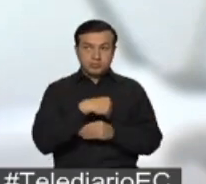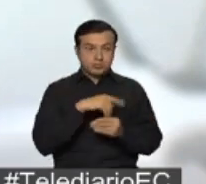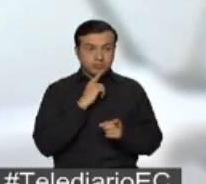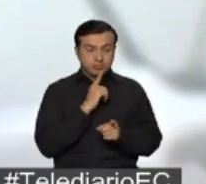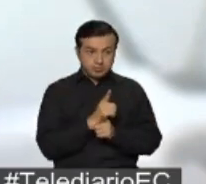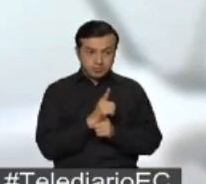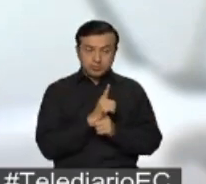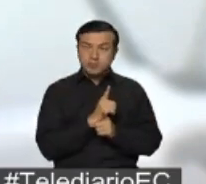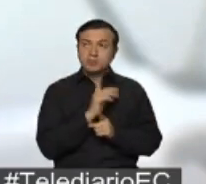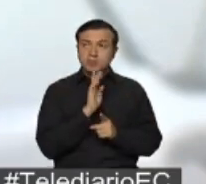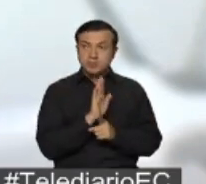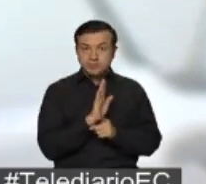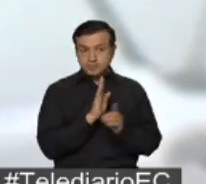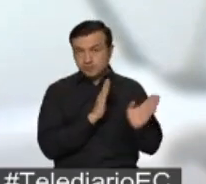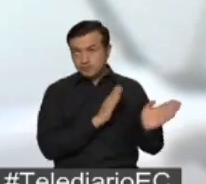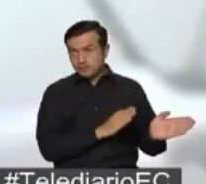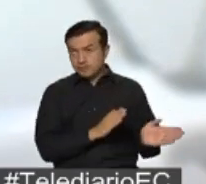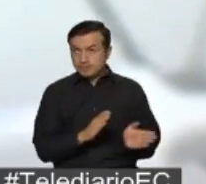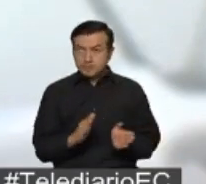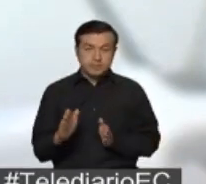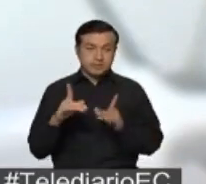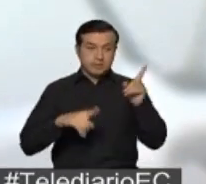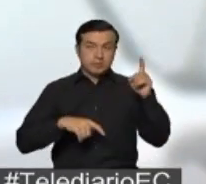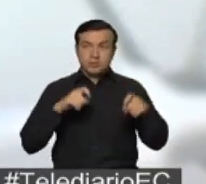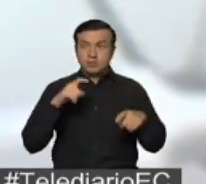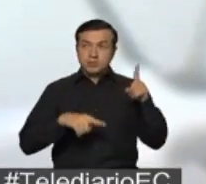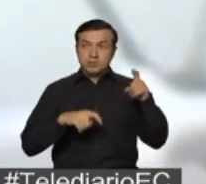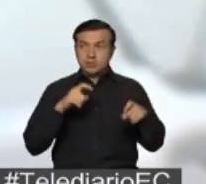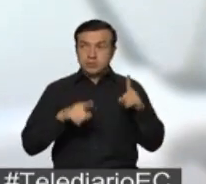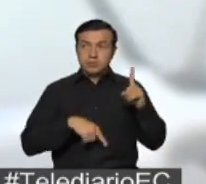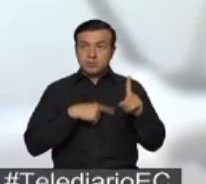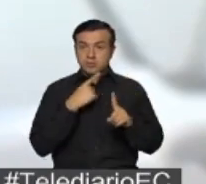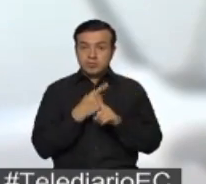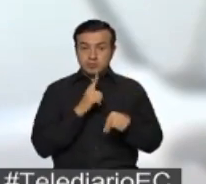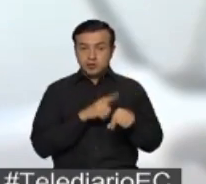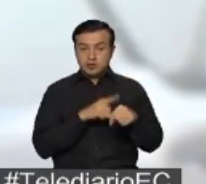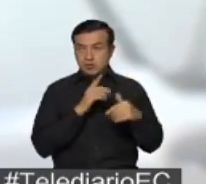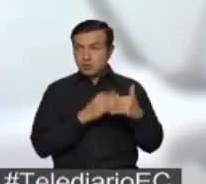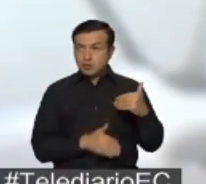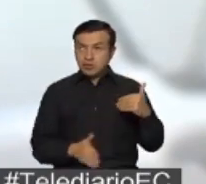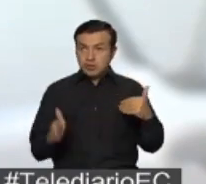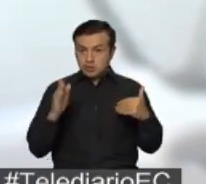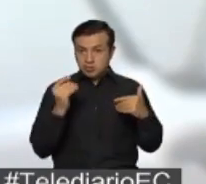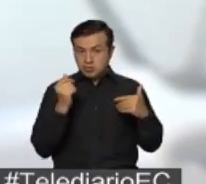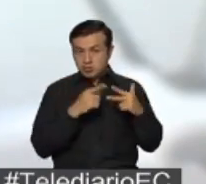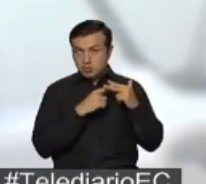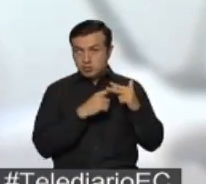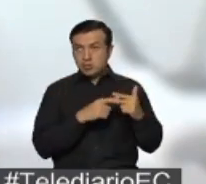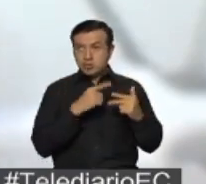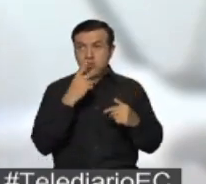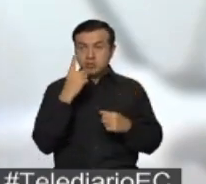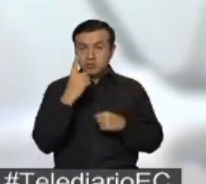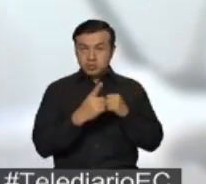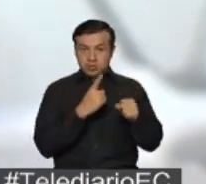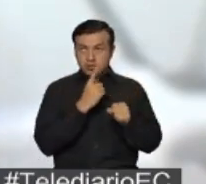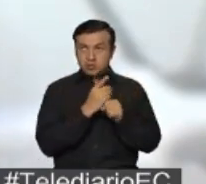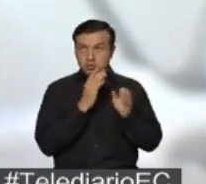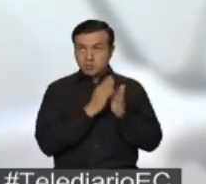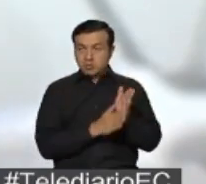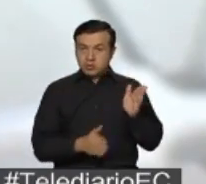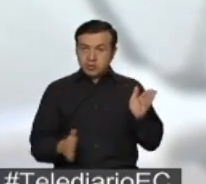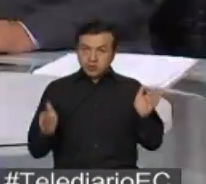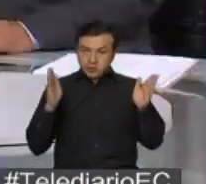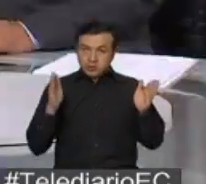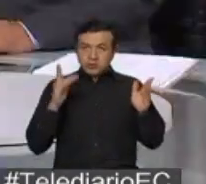y esto de aquí frente a las cooperativas va a tener un plazo de créditos de hasta 12 meses esto de